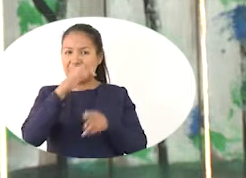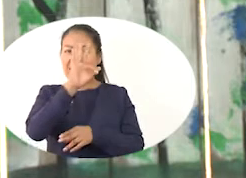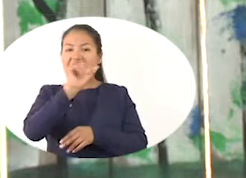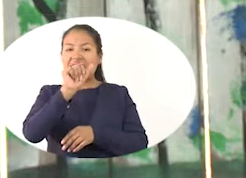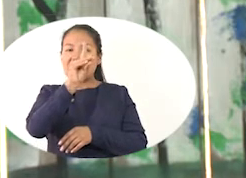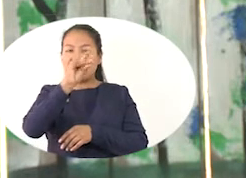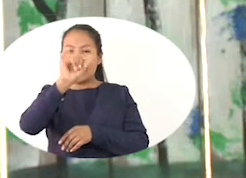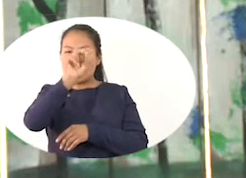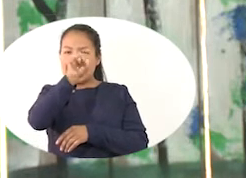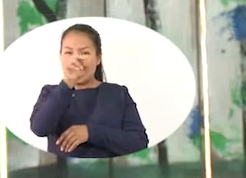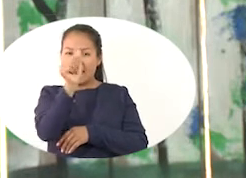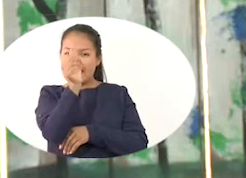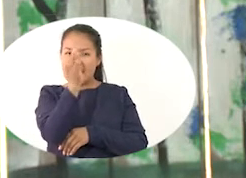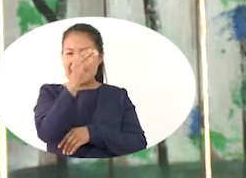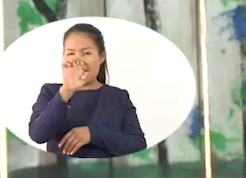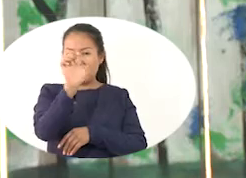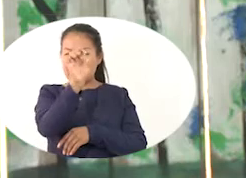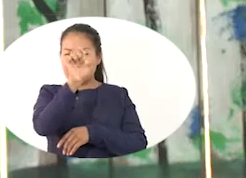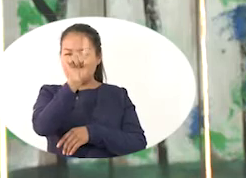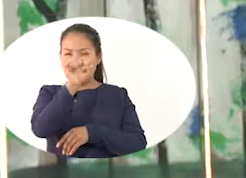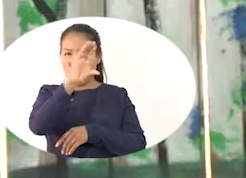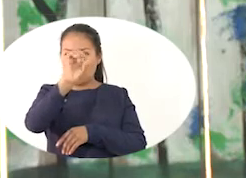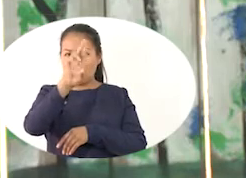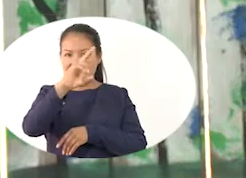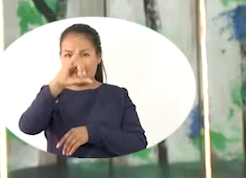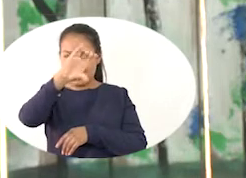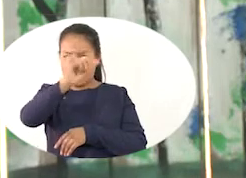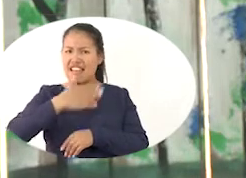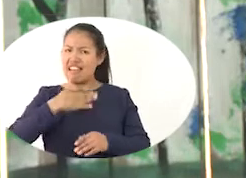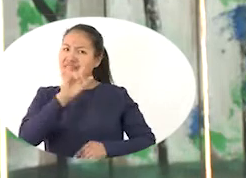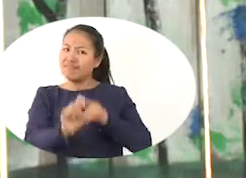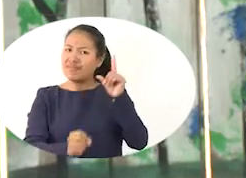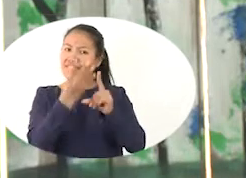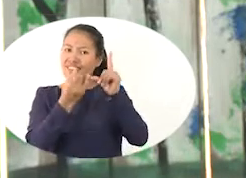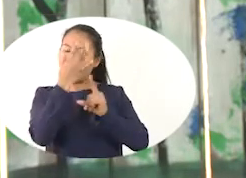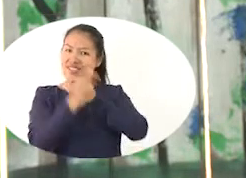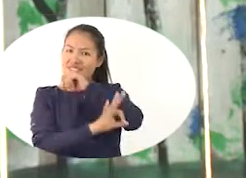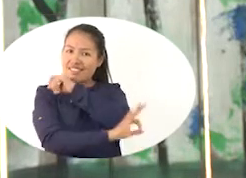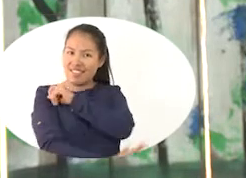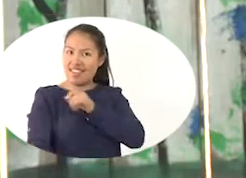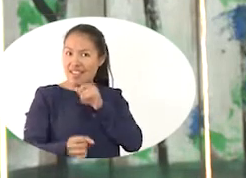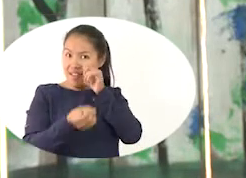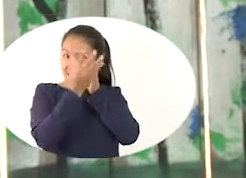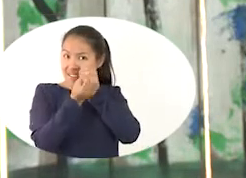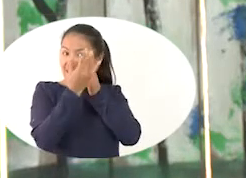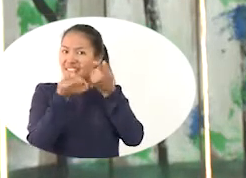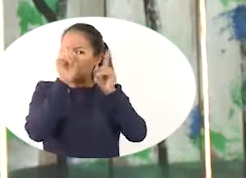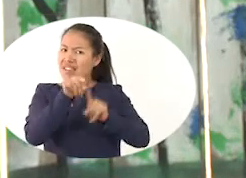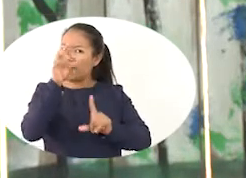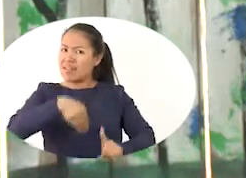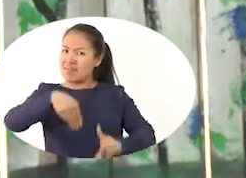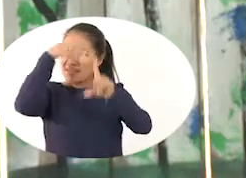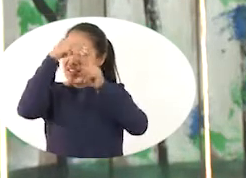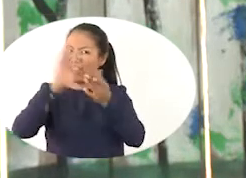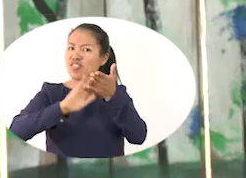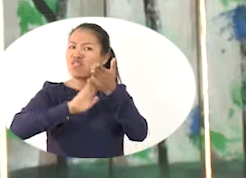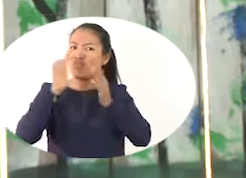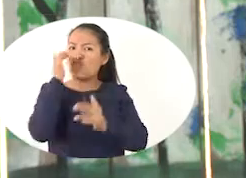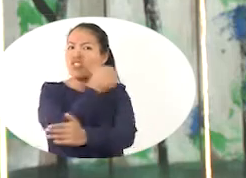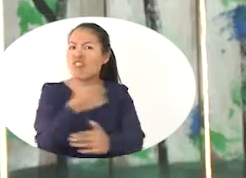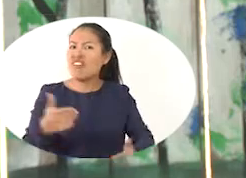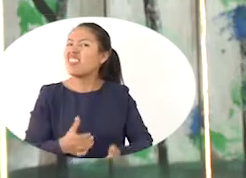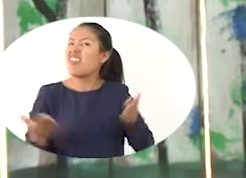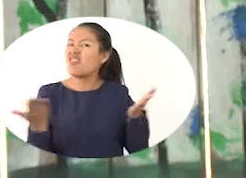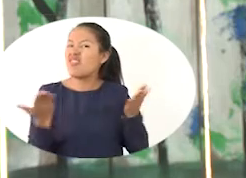mi nombre está bien a guadalupe escorcia romero licenciada de psicología y pedagogía y licenciada de la maestría estudios en infancia